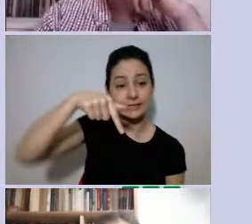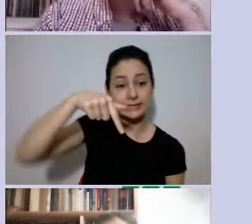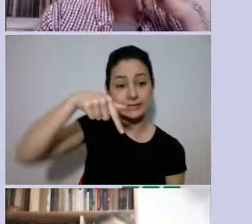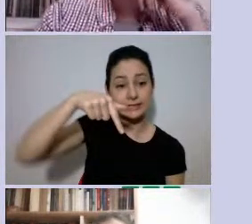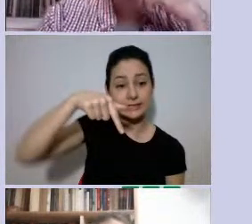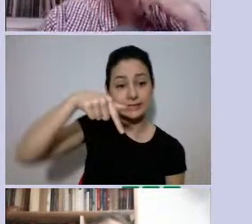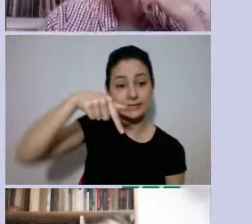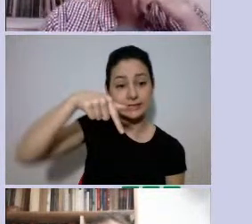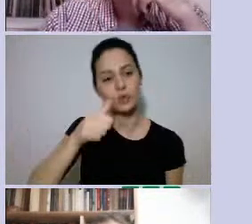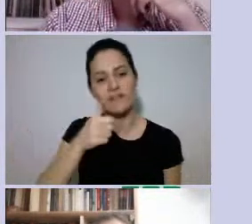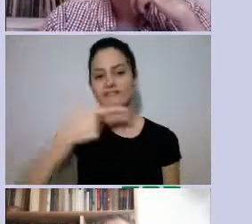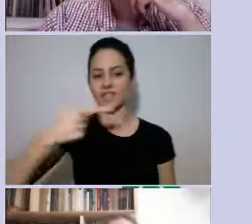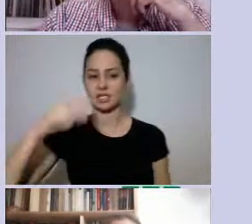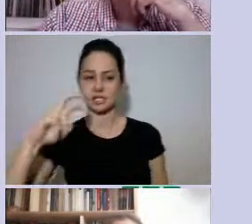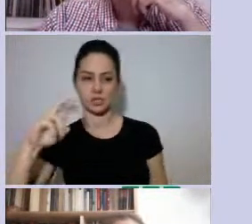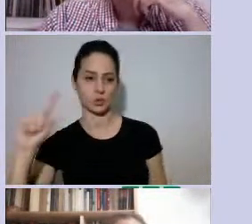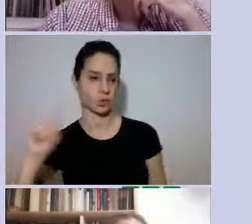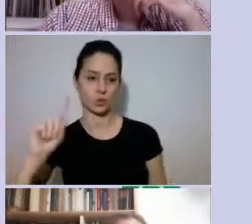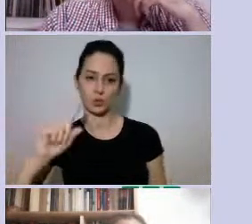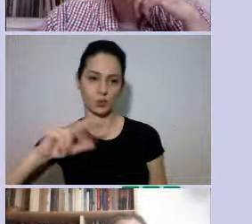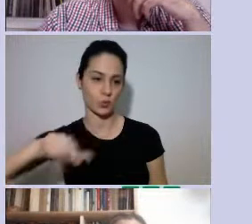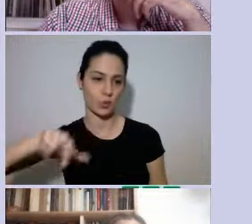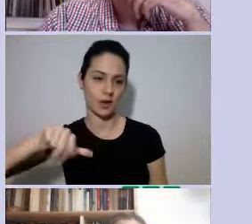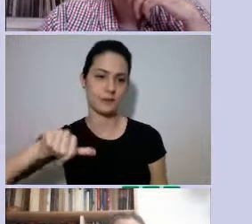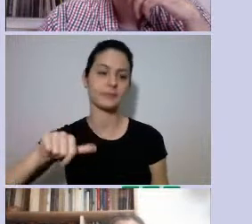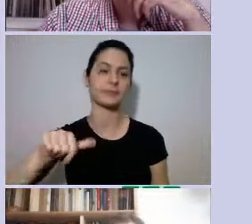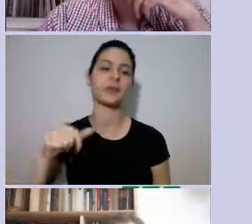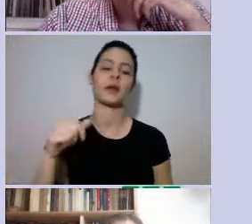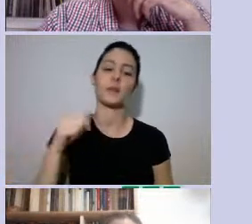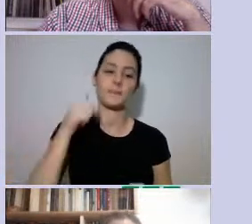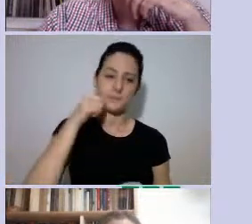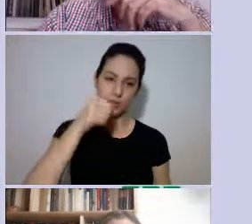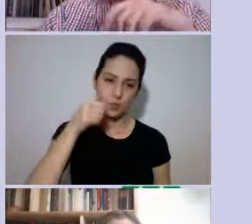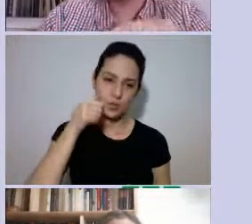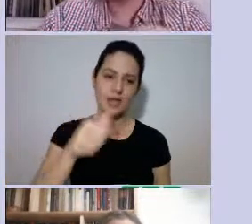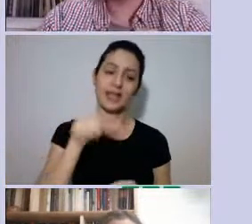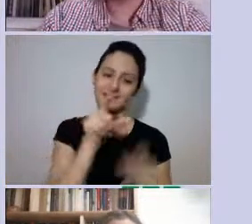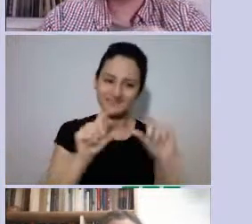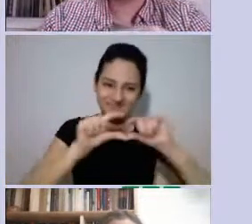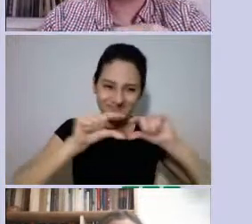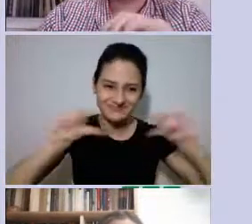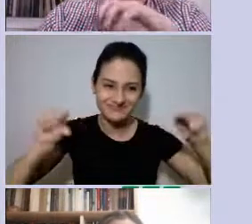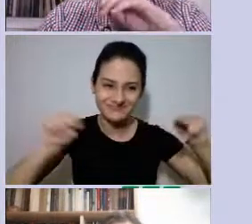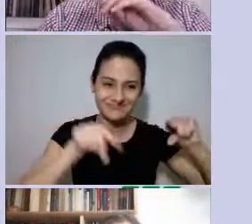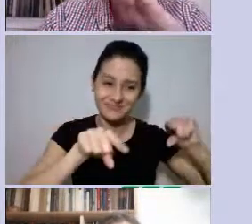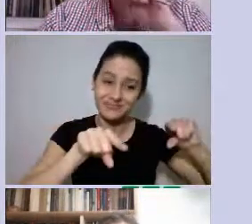25% no. Sin embargo, el nombre Mujeres Milenarias es provocador.